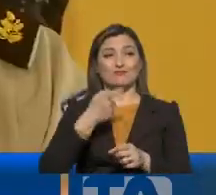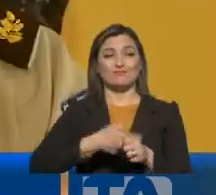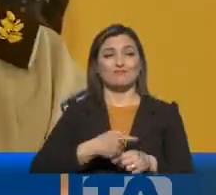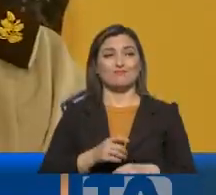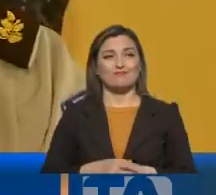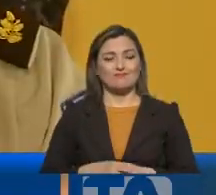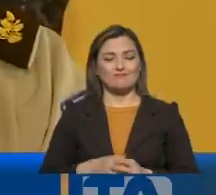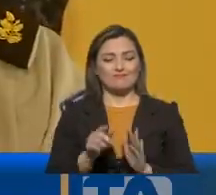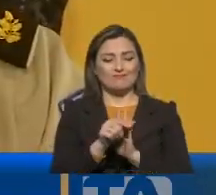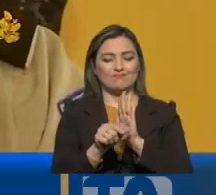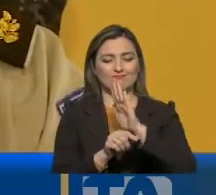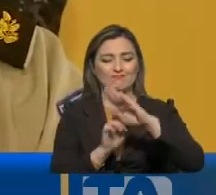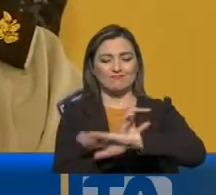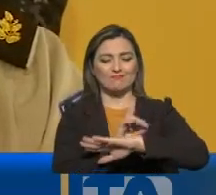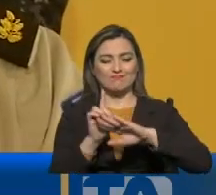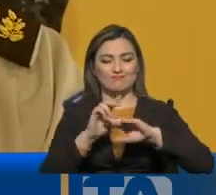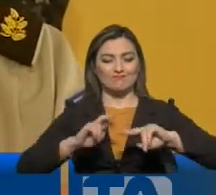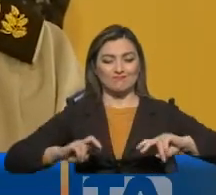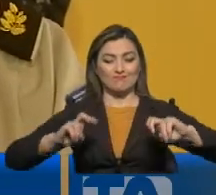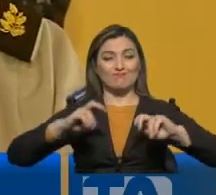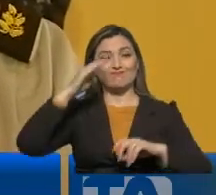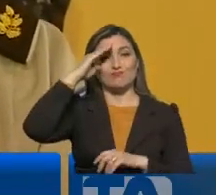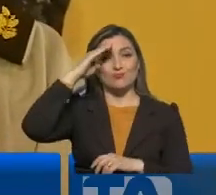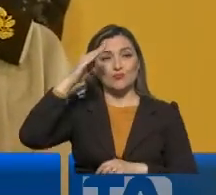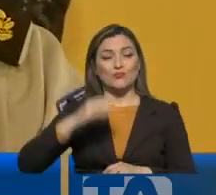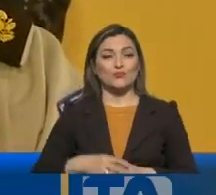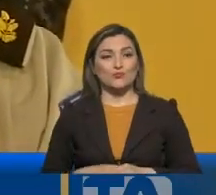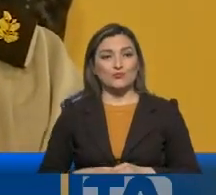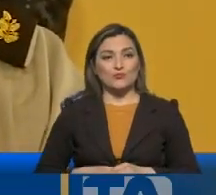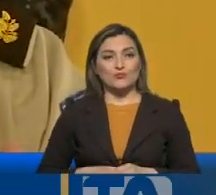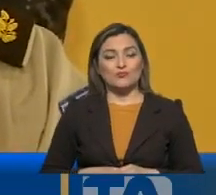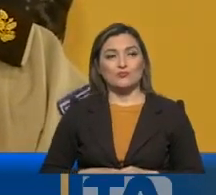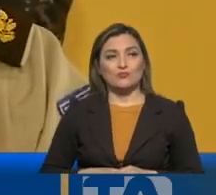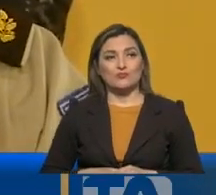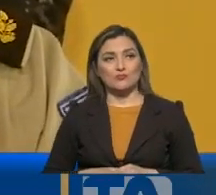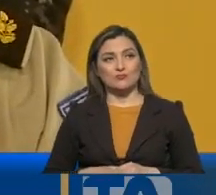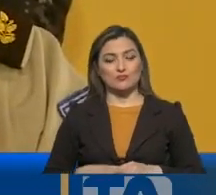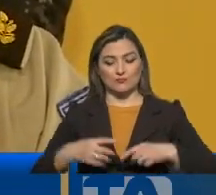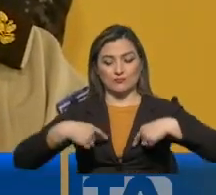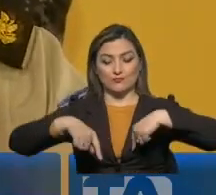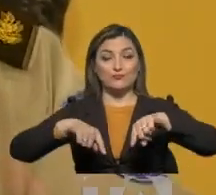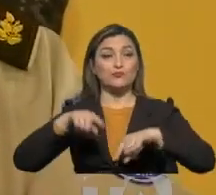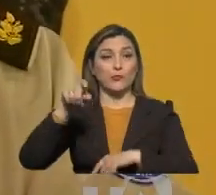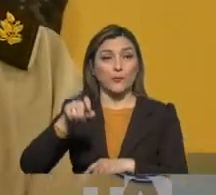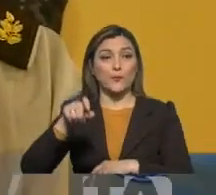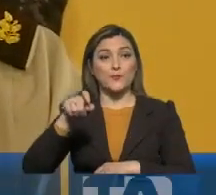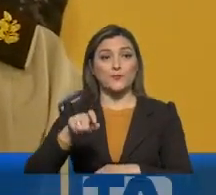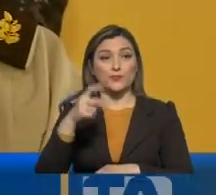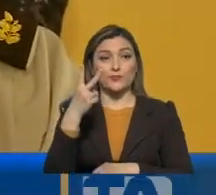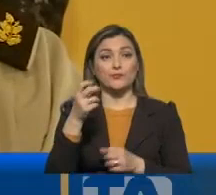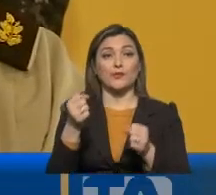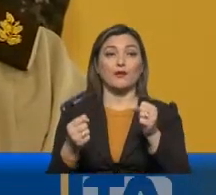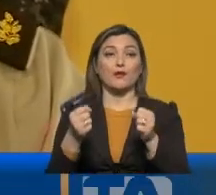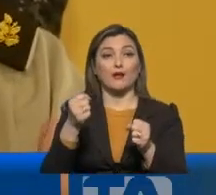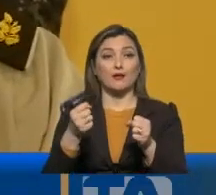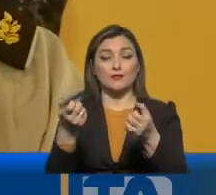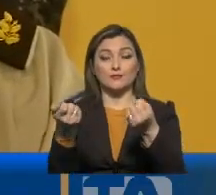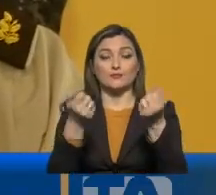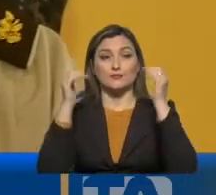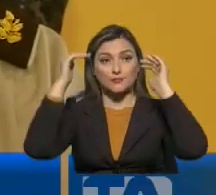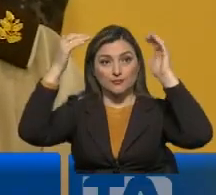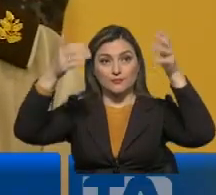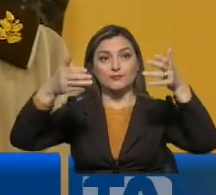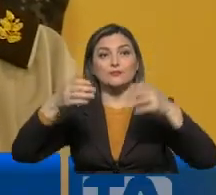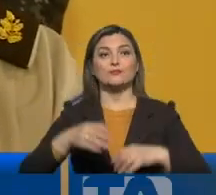según detalla el director de investigaciones de la policía se encontraban proveyendo de la logística necesaria dos vehículos tipo camión el